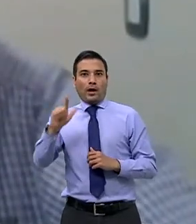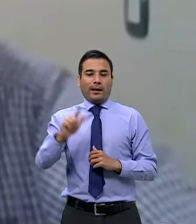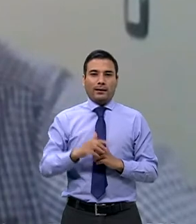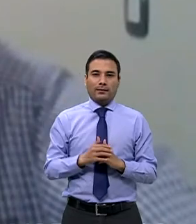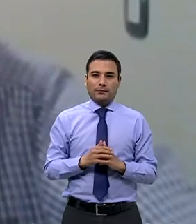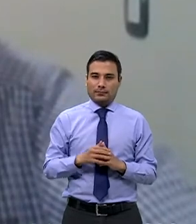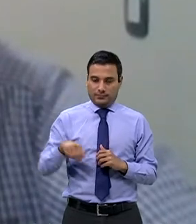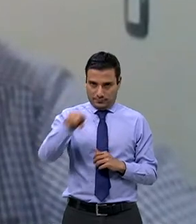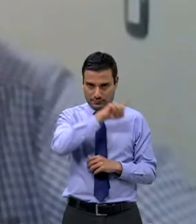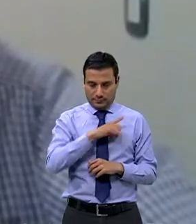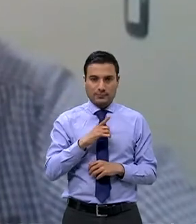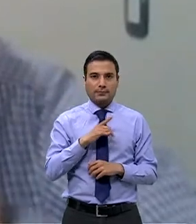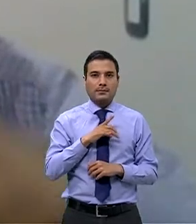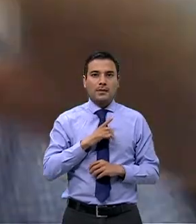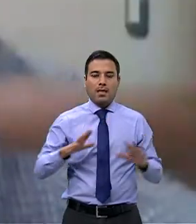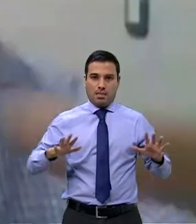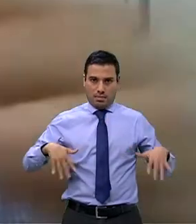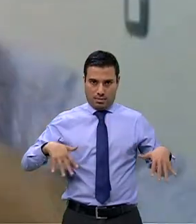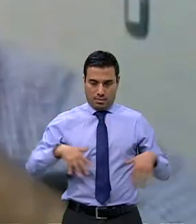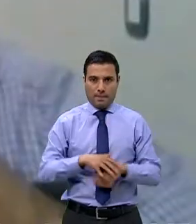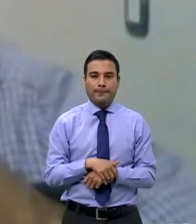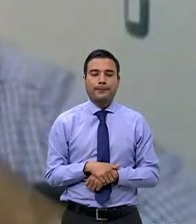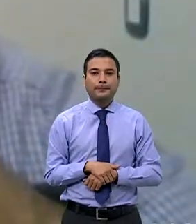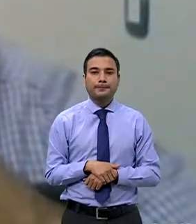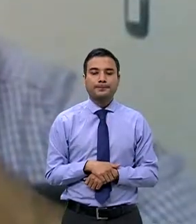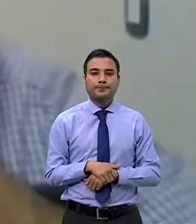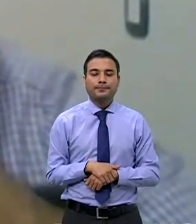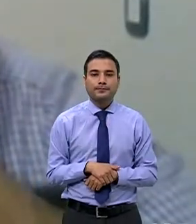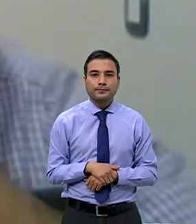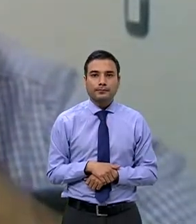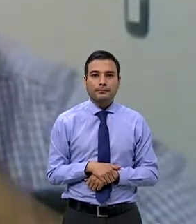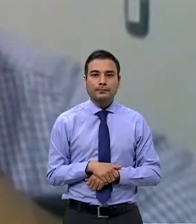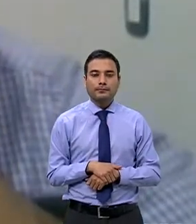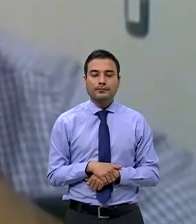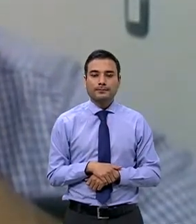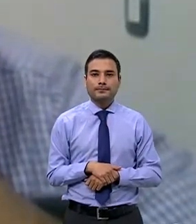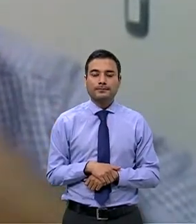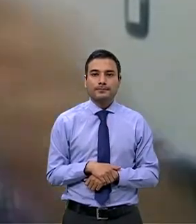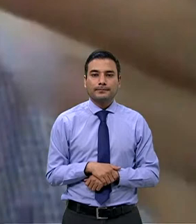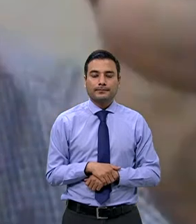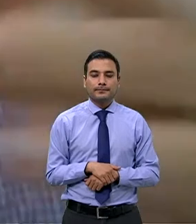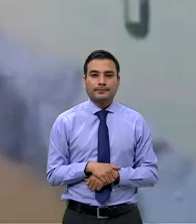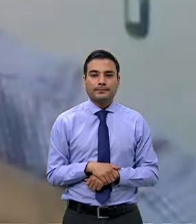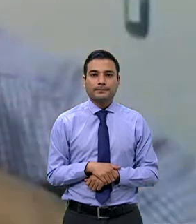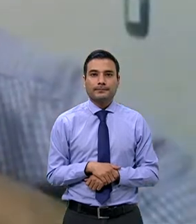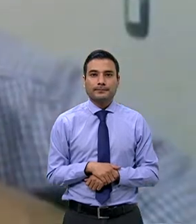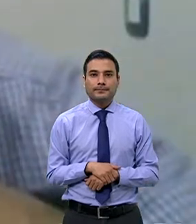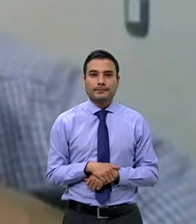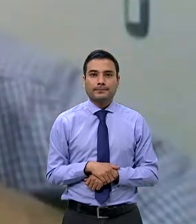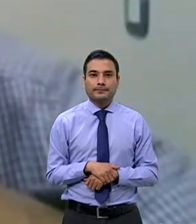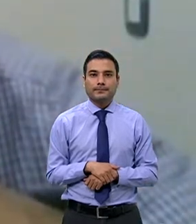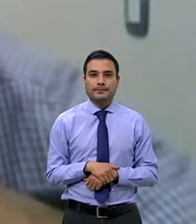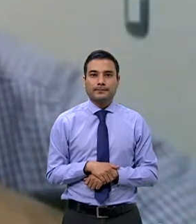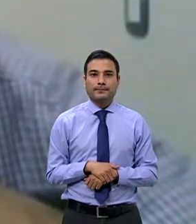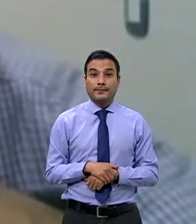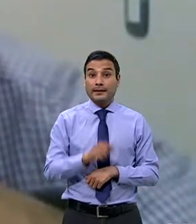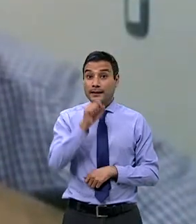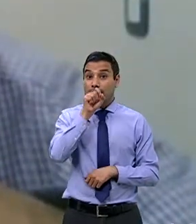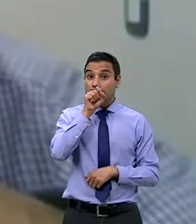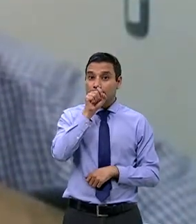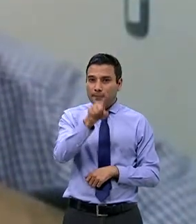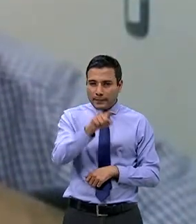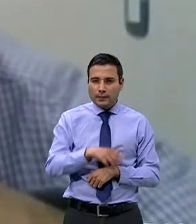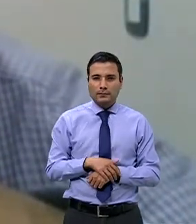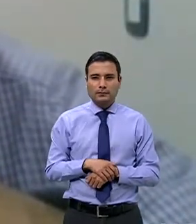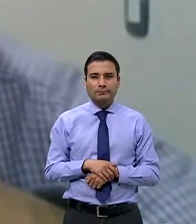federal tenemos que valorar el umbral para ser eficaz estos mecanismos